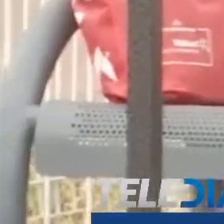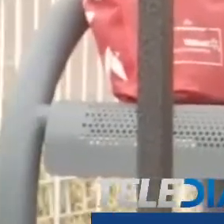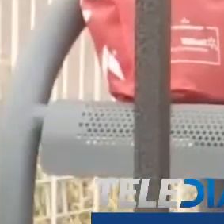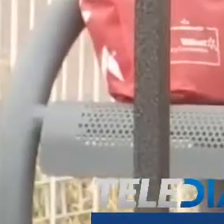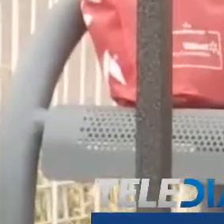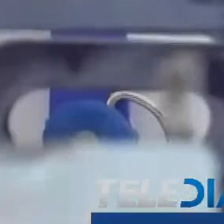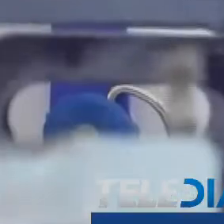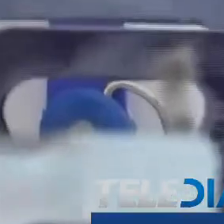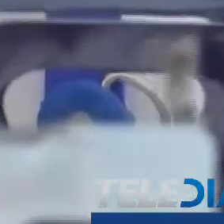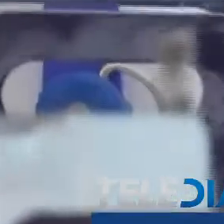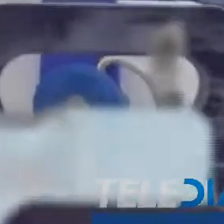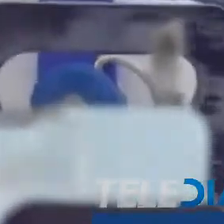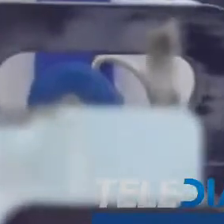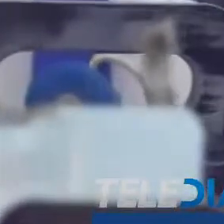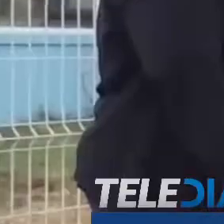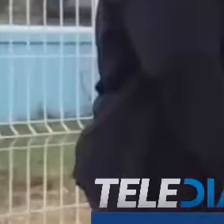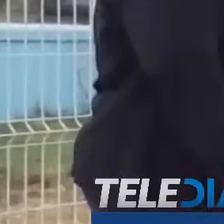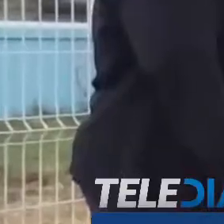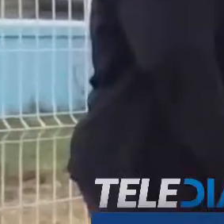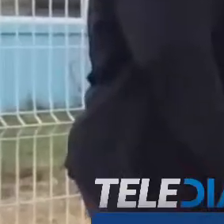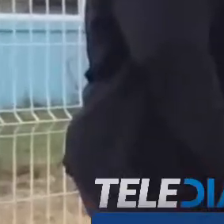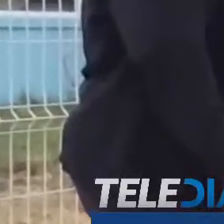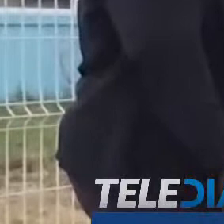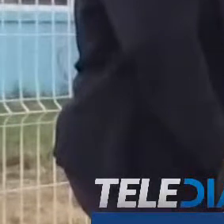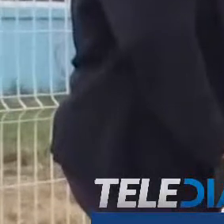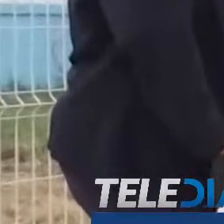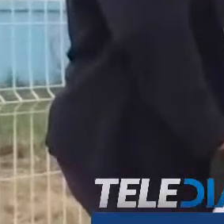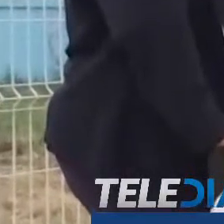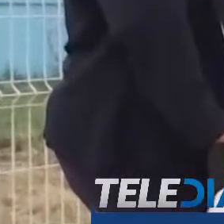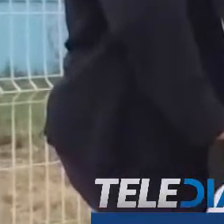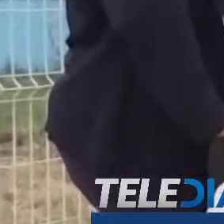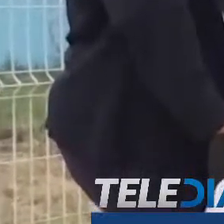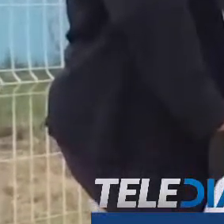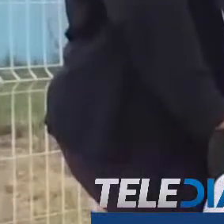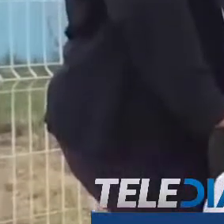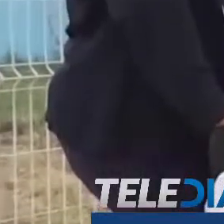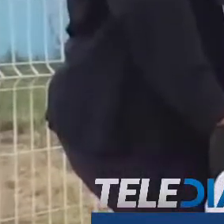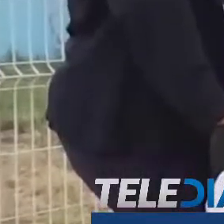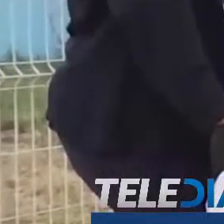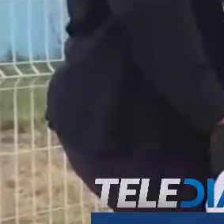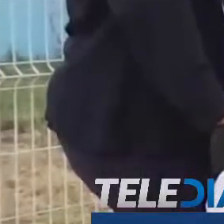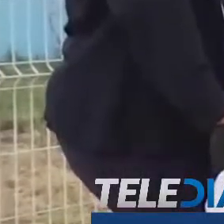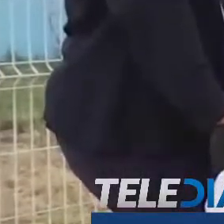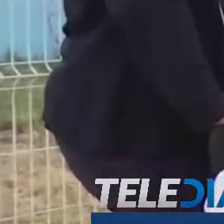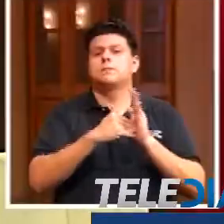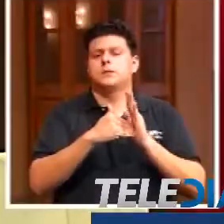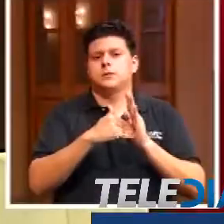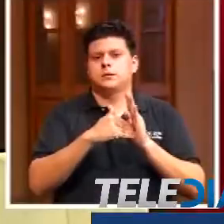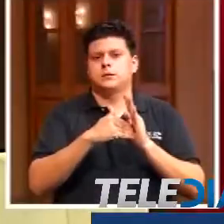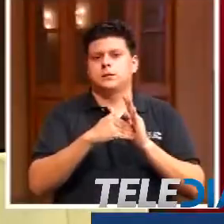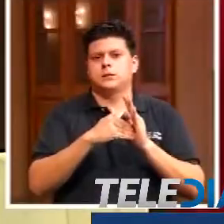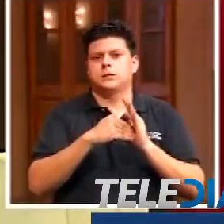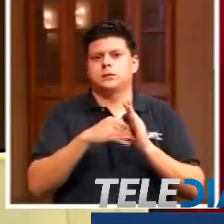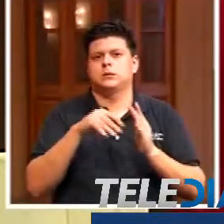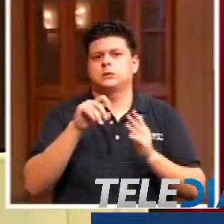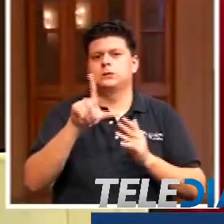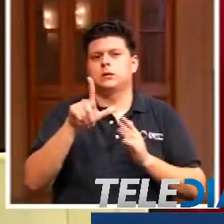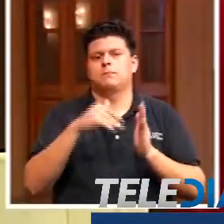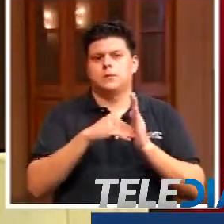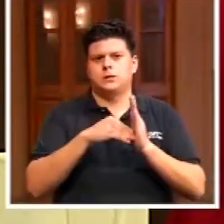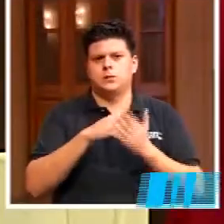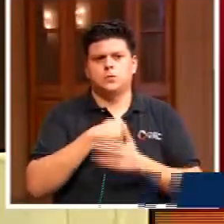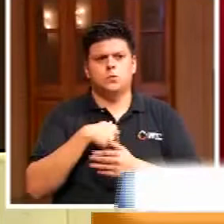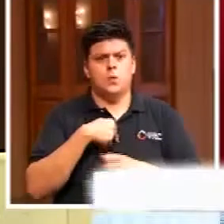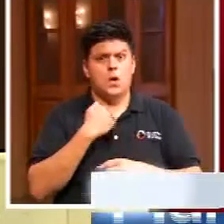aproximadamente 37.000 trabajadores de la salud que faltan por ser inmunizados, pero la cifra podría ser superior. Vamos a tener